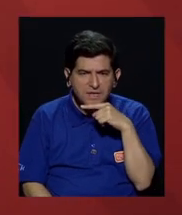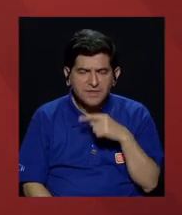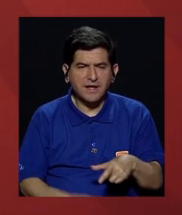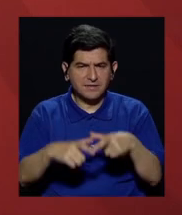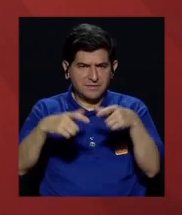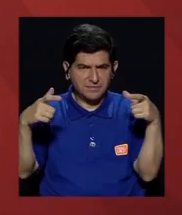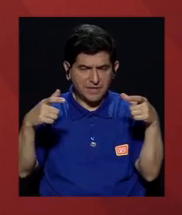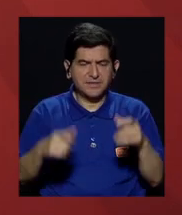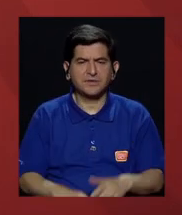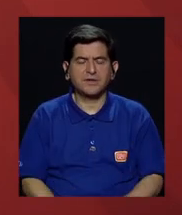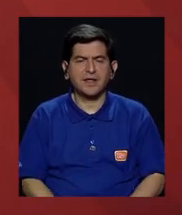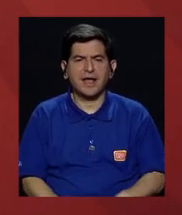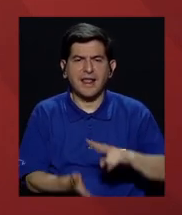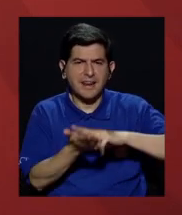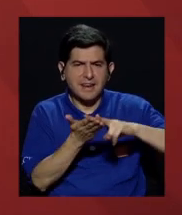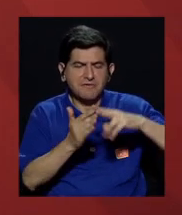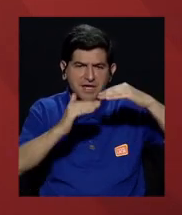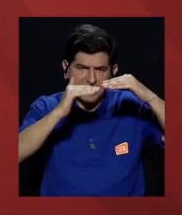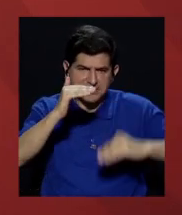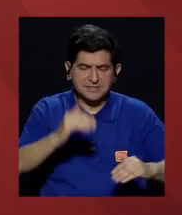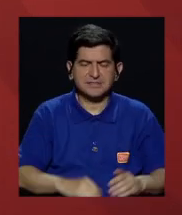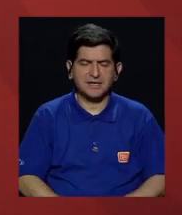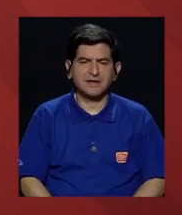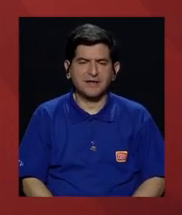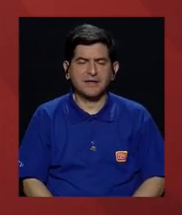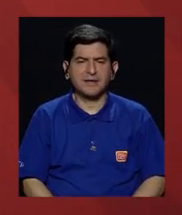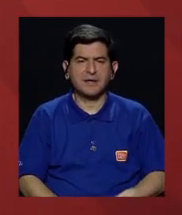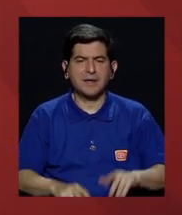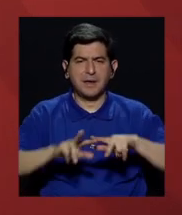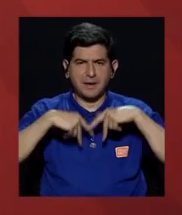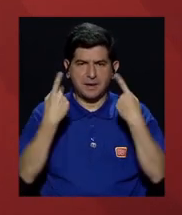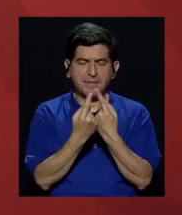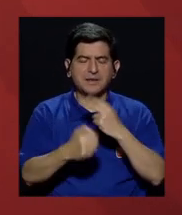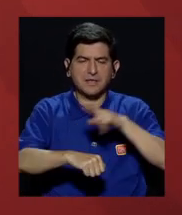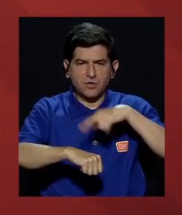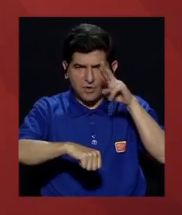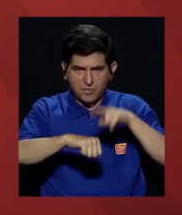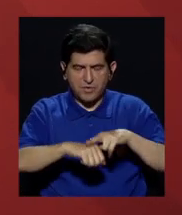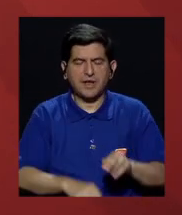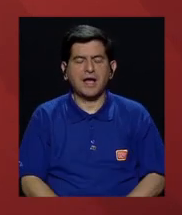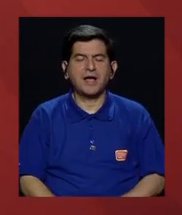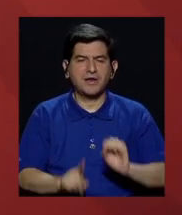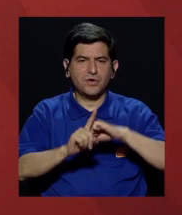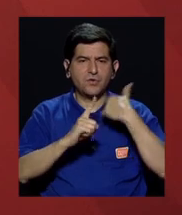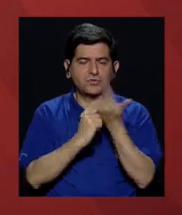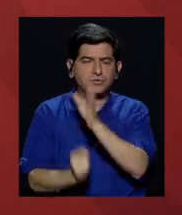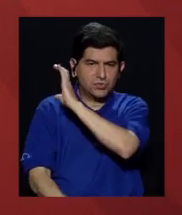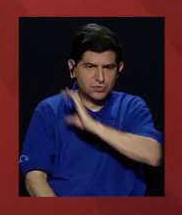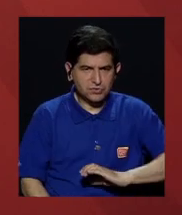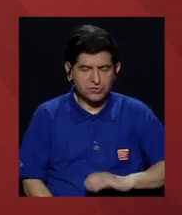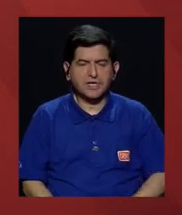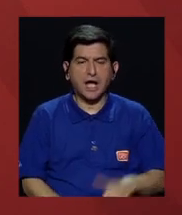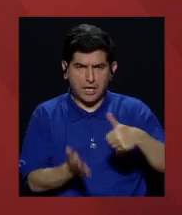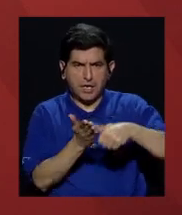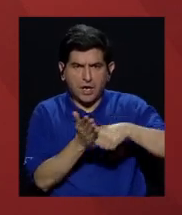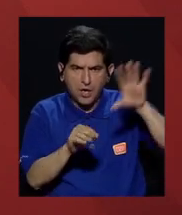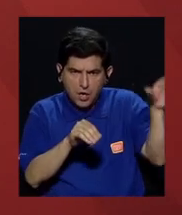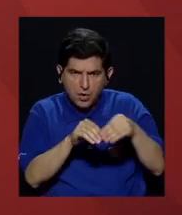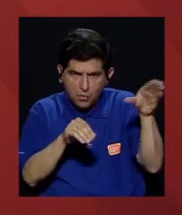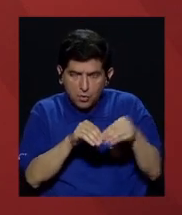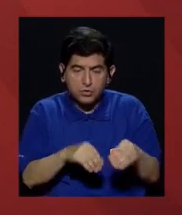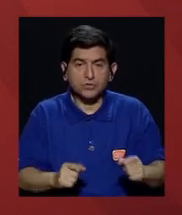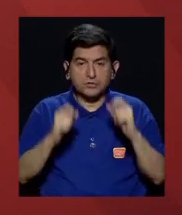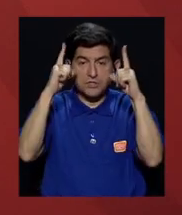mayoritariamente un pl n a la baja un partido republicano social cristiano que está ganando votos y de